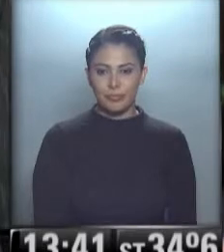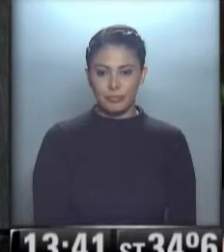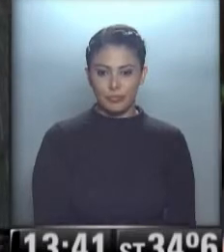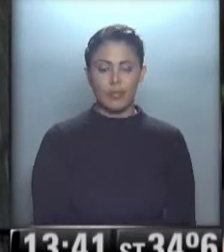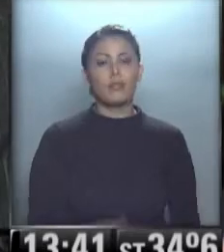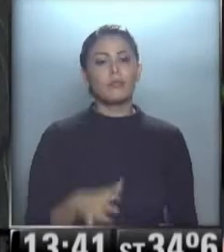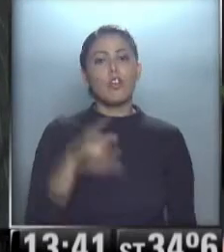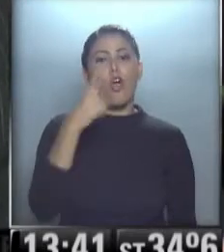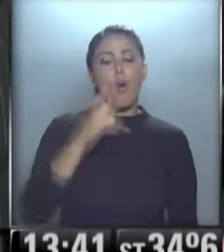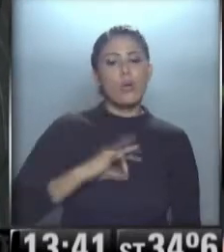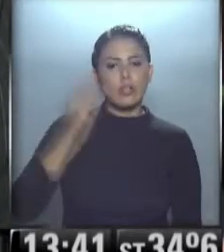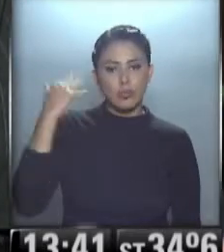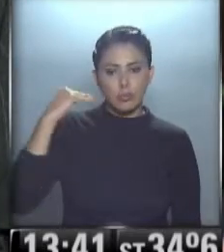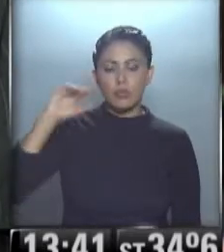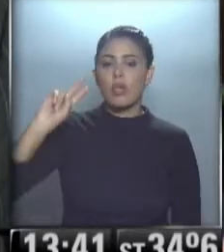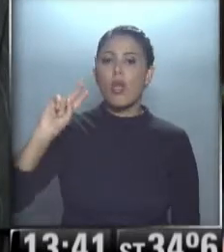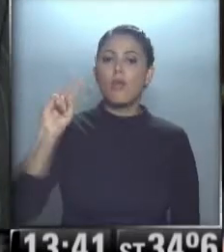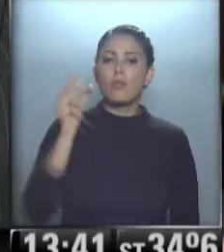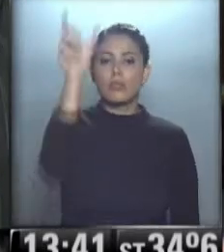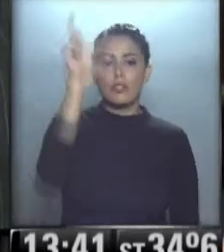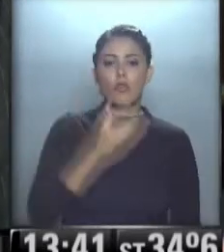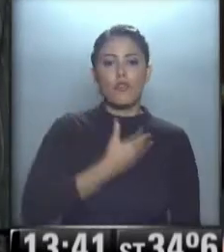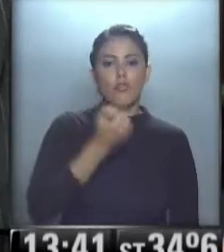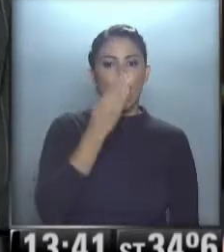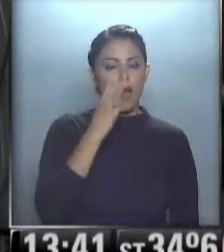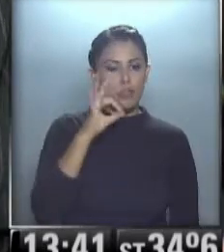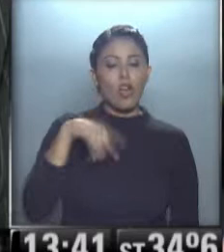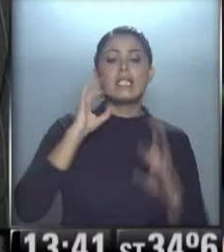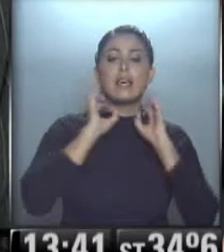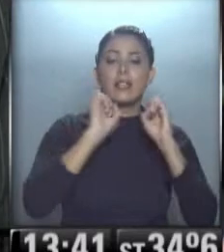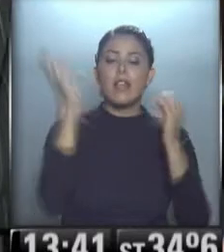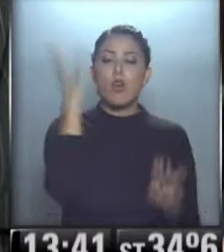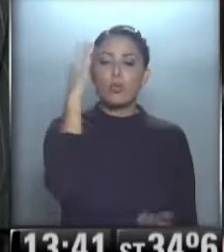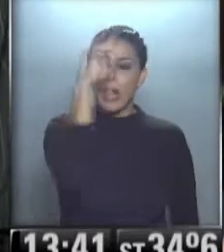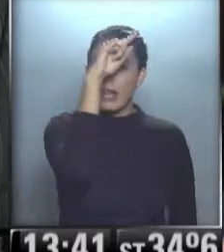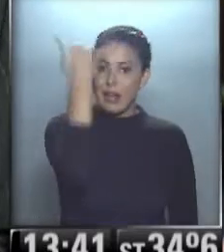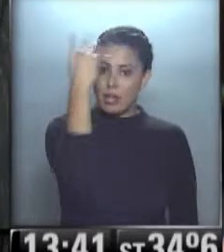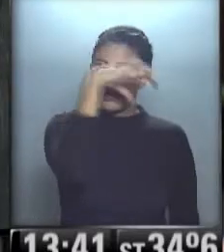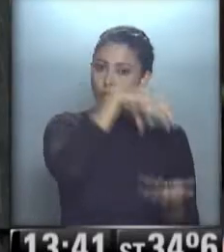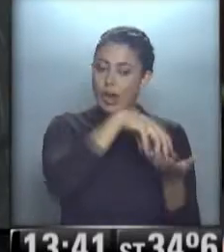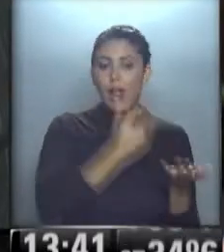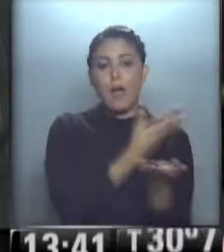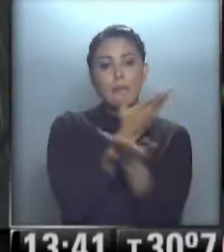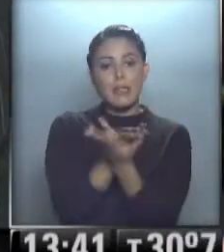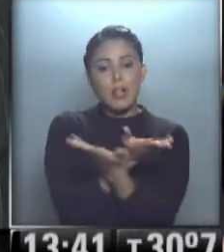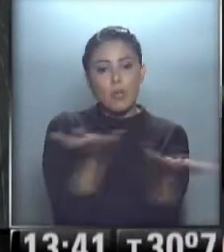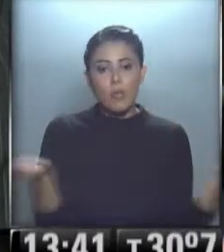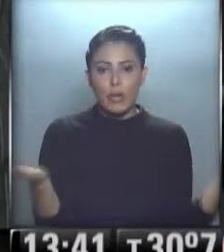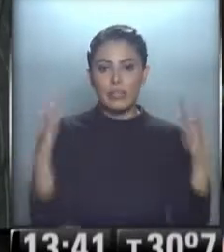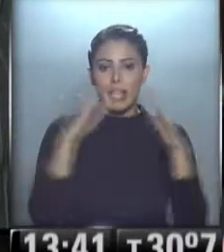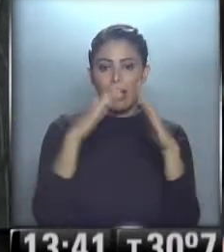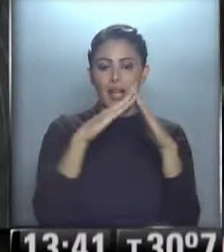A poco más de un año del fallecimiento del gran Leonardo Fabio, la Secretaría de Cultura de la Nación está presentando una muestra en la Casa